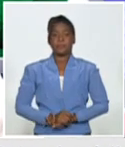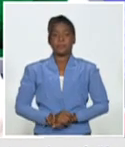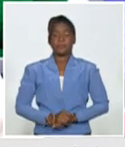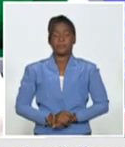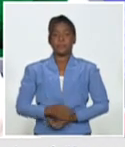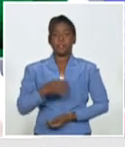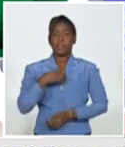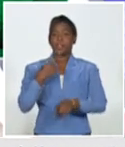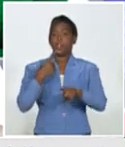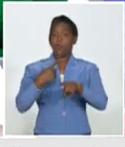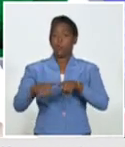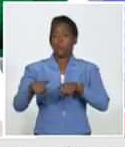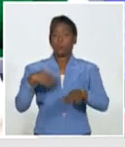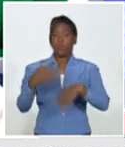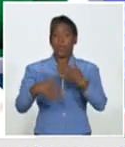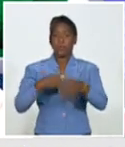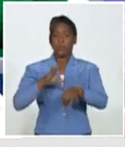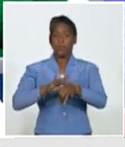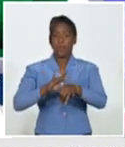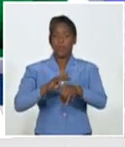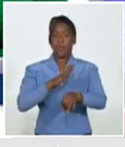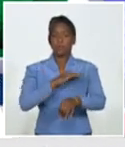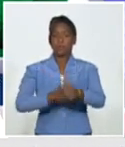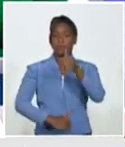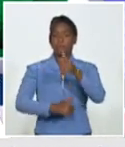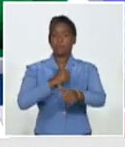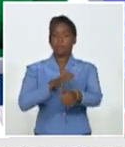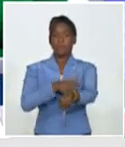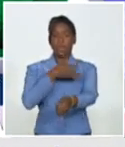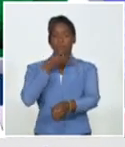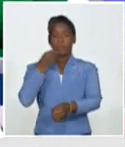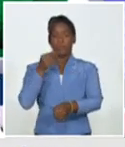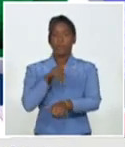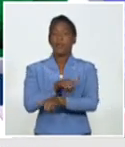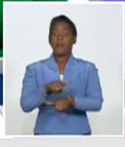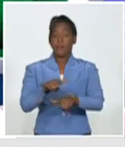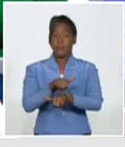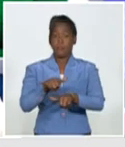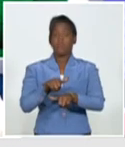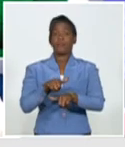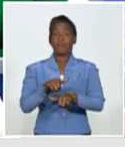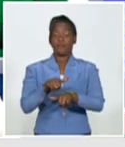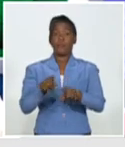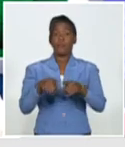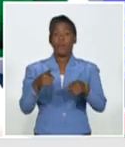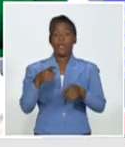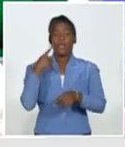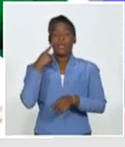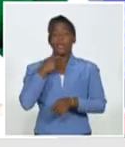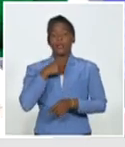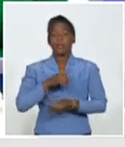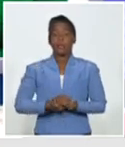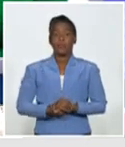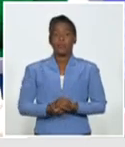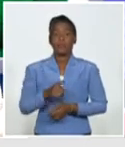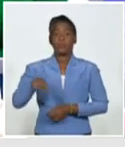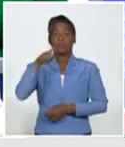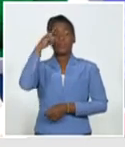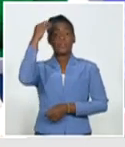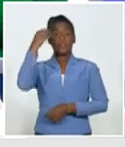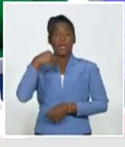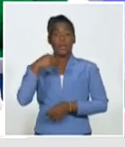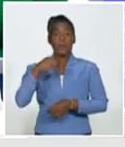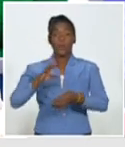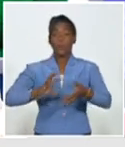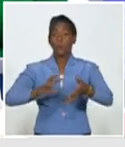de hipertensión arterial y diabetes mellitus, que nuestra población conoce lo riesgoso de estas